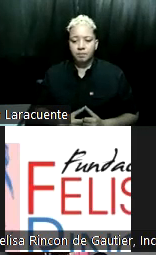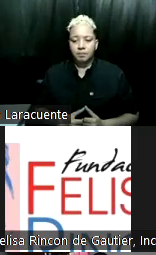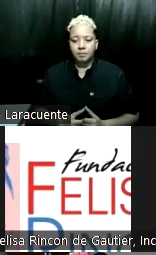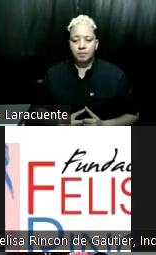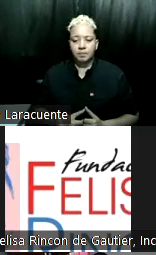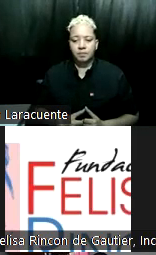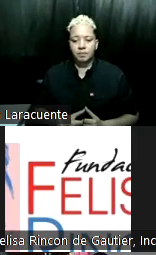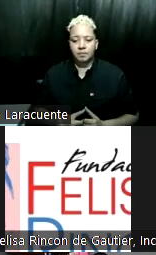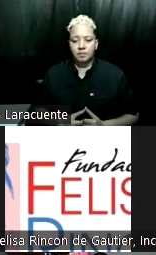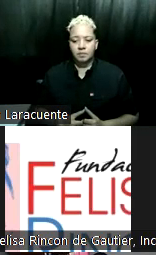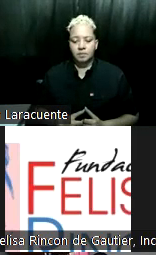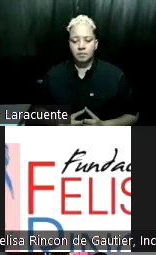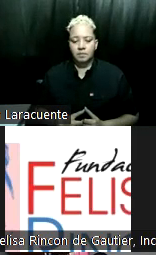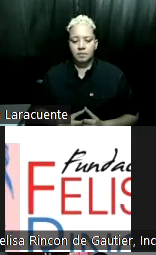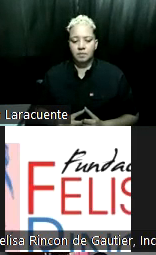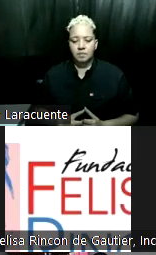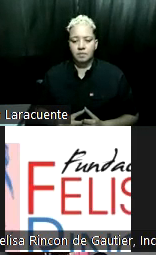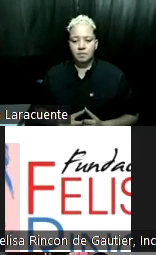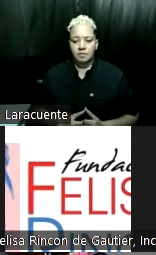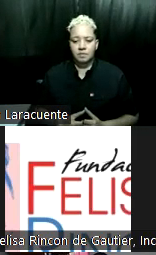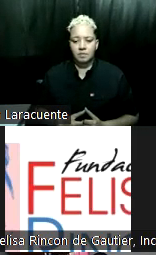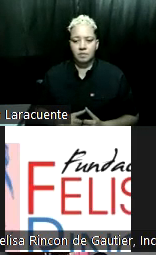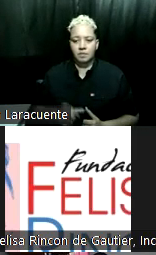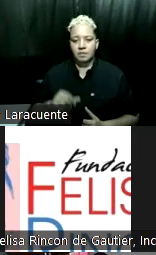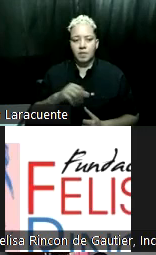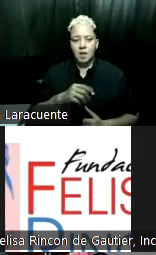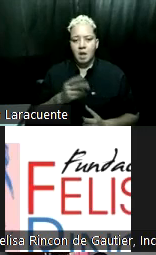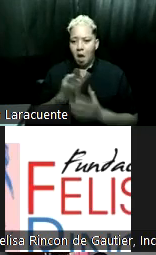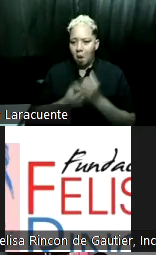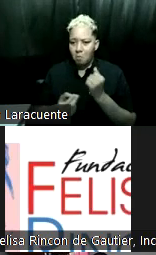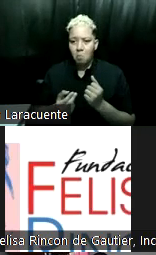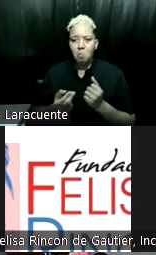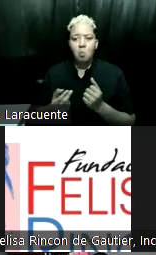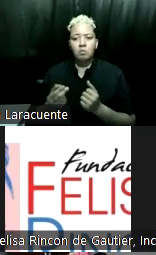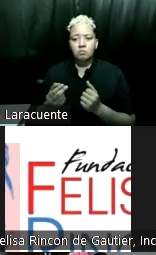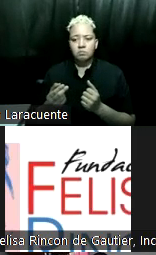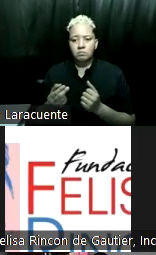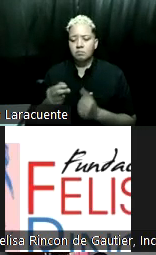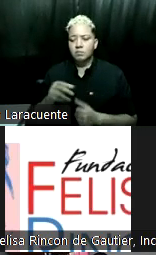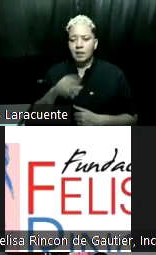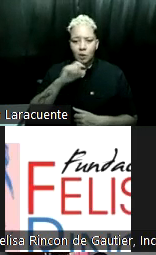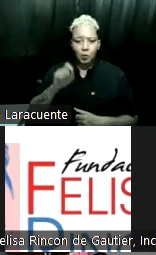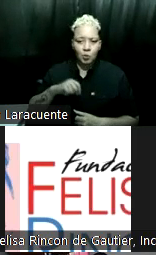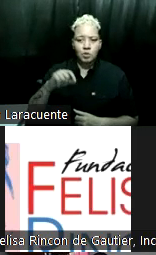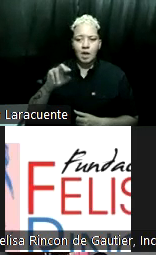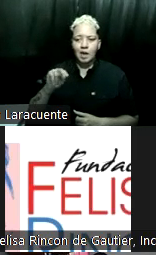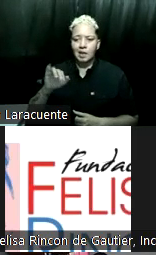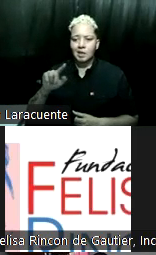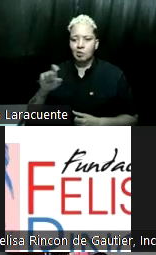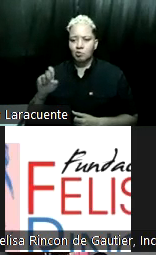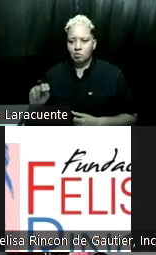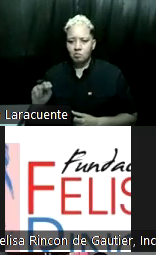que parece ser que Brezhnev y Nixon se llevaban bien, porque la gran mayoría de las fotos